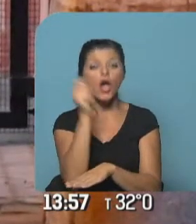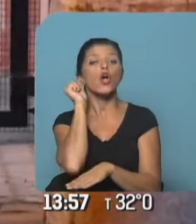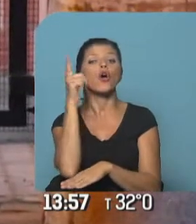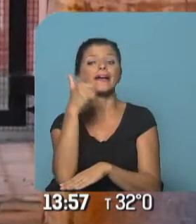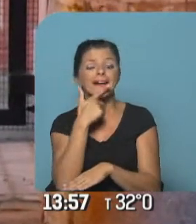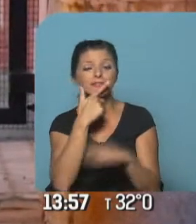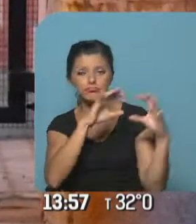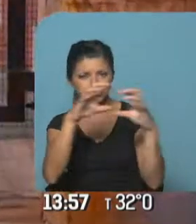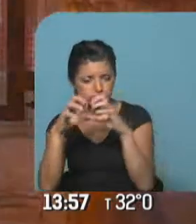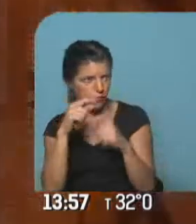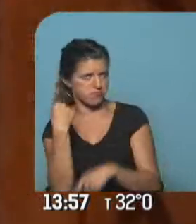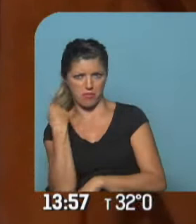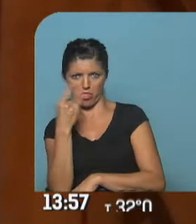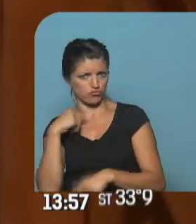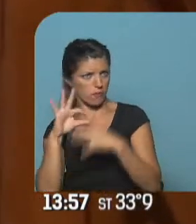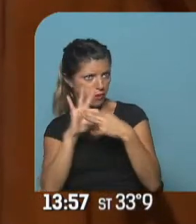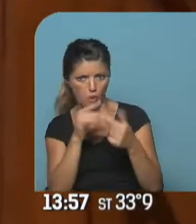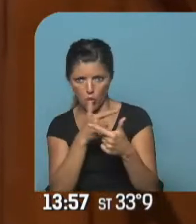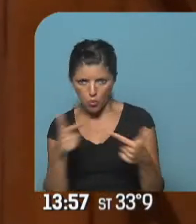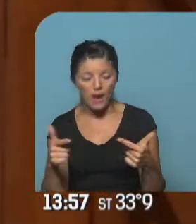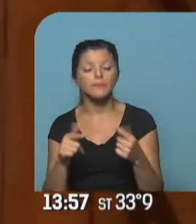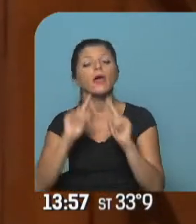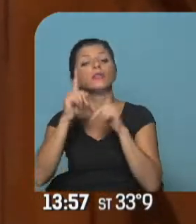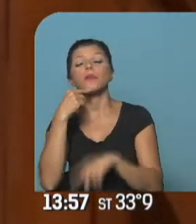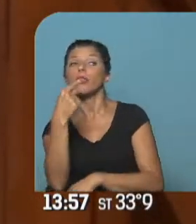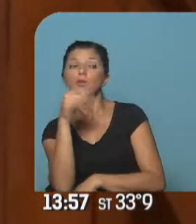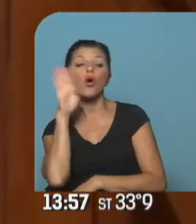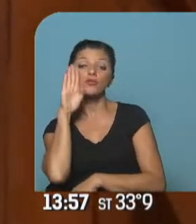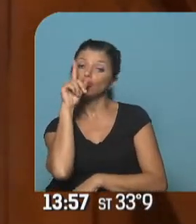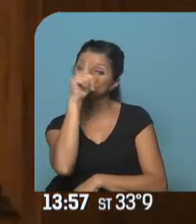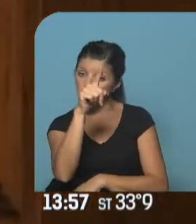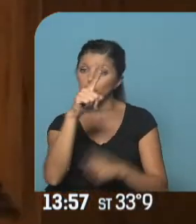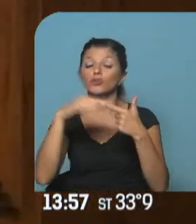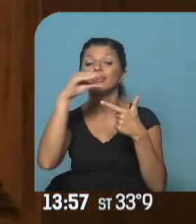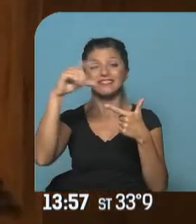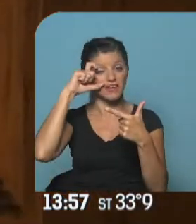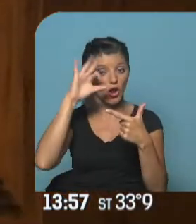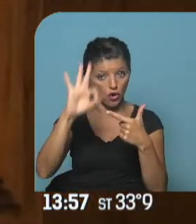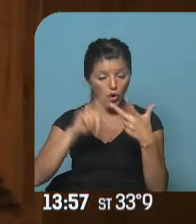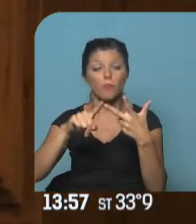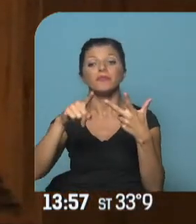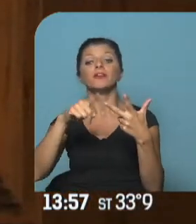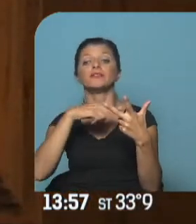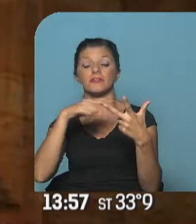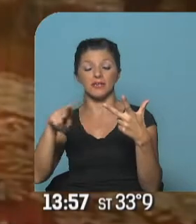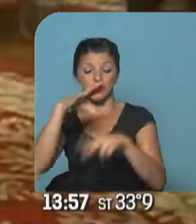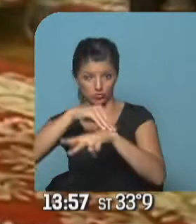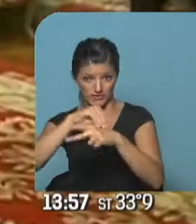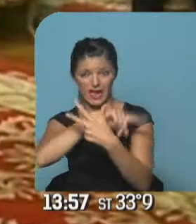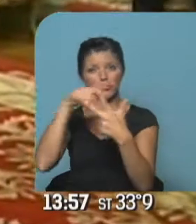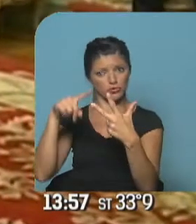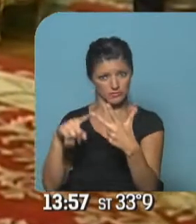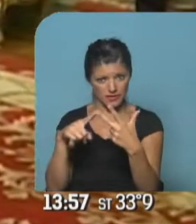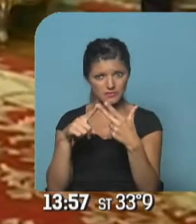Salisbury. La Cancillería rusa alertó que Estados Unidos, la República Checa y Suecia hicieron investigaciones con ese